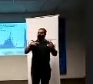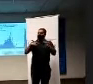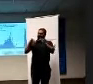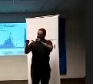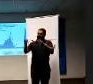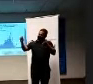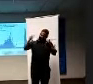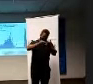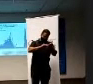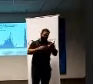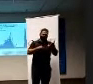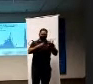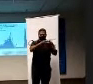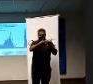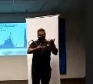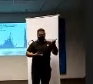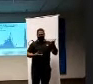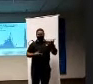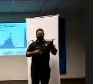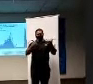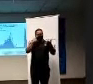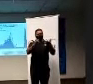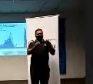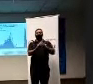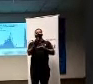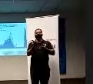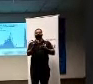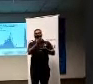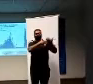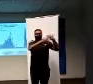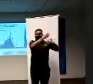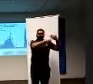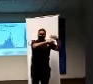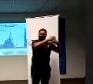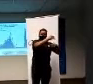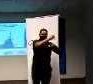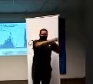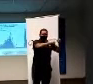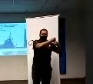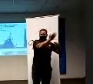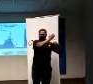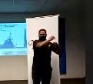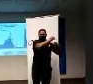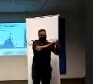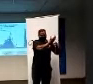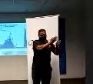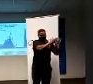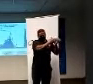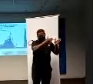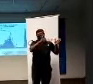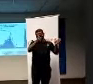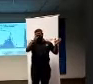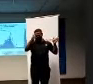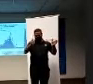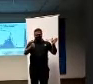cómo fue apareciendo los casos y tomamos por semanas epidemiológicas. Cada semana epidemiológica empieza el